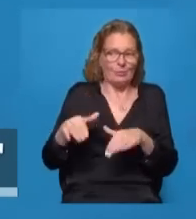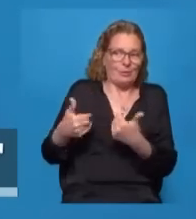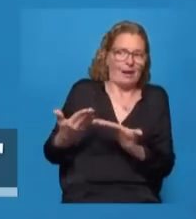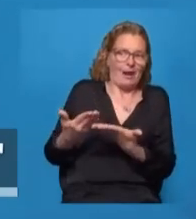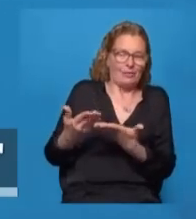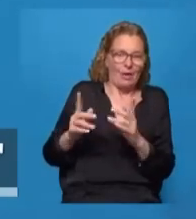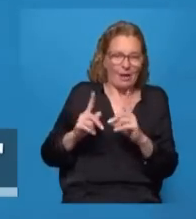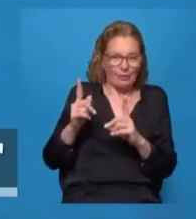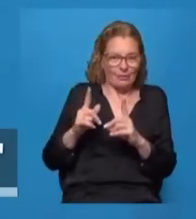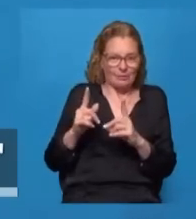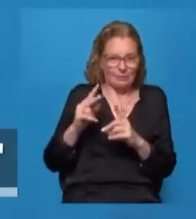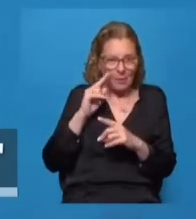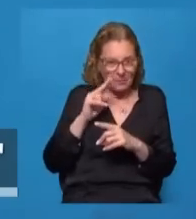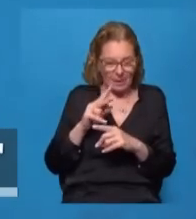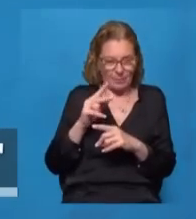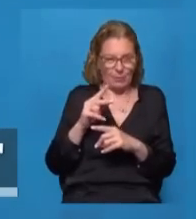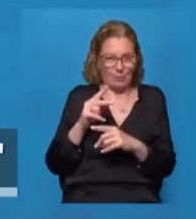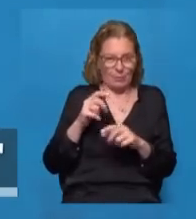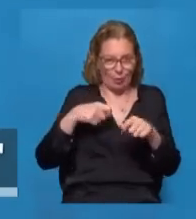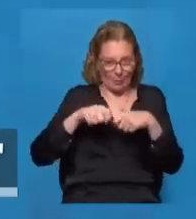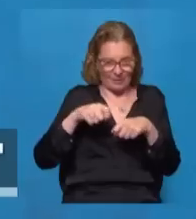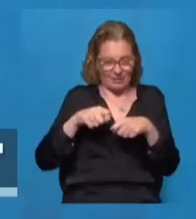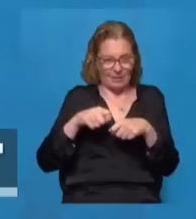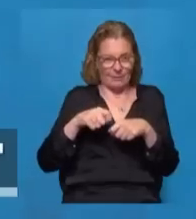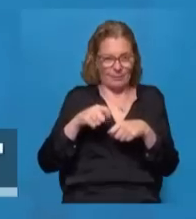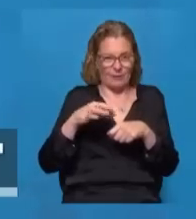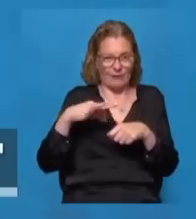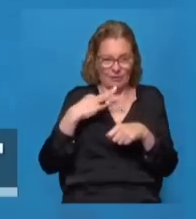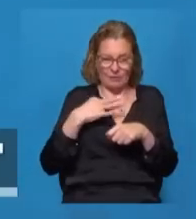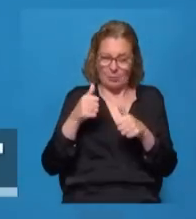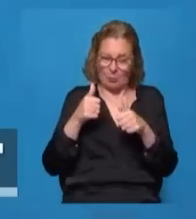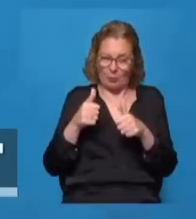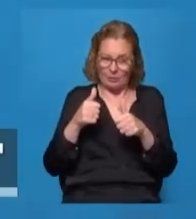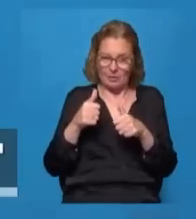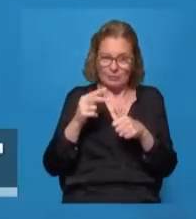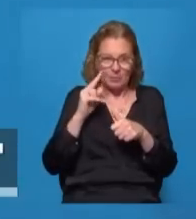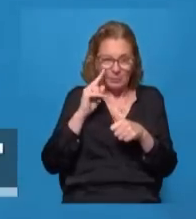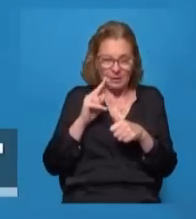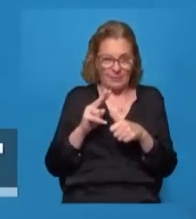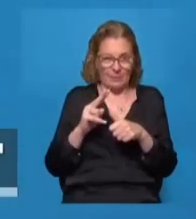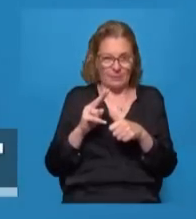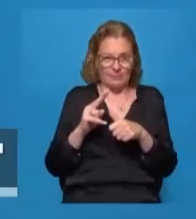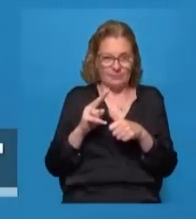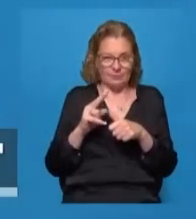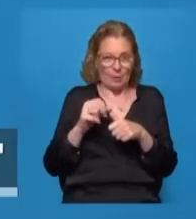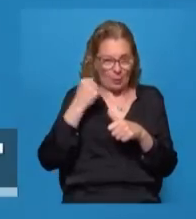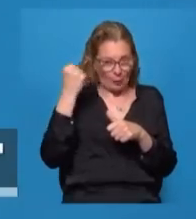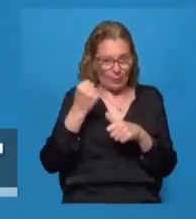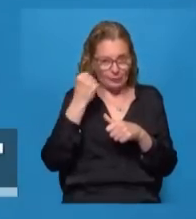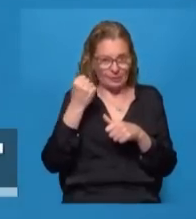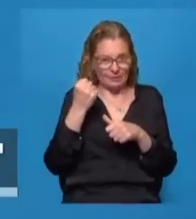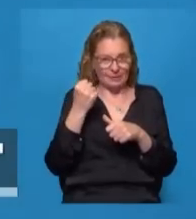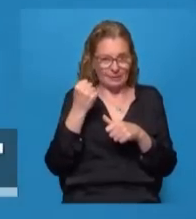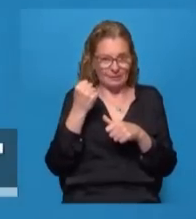permitir si lo miramos con ojos comerciales nos podría permitir vivir muy bien y si lo miramos con su valor como